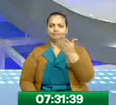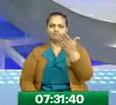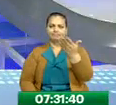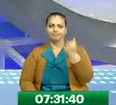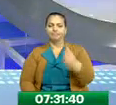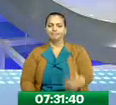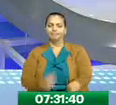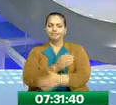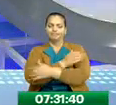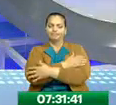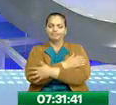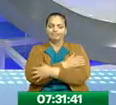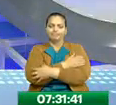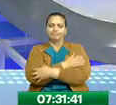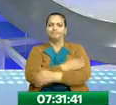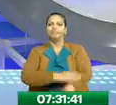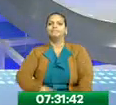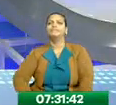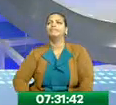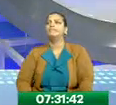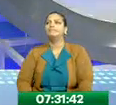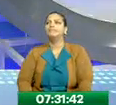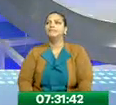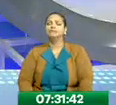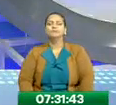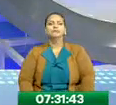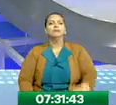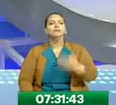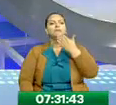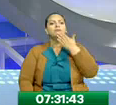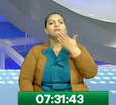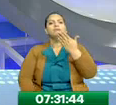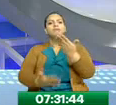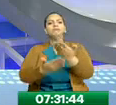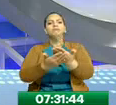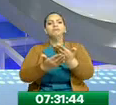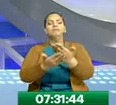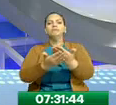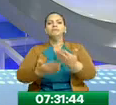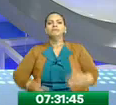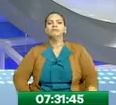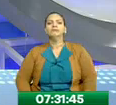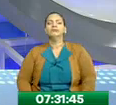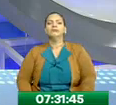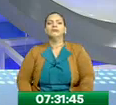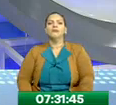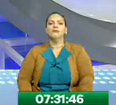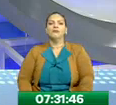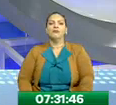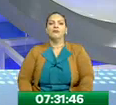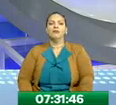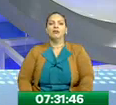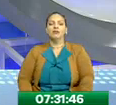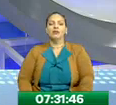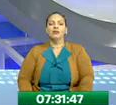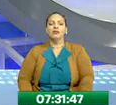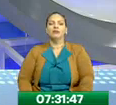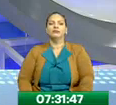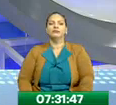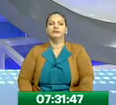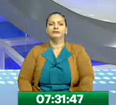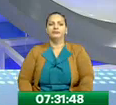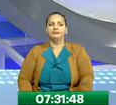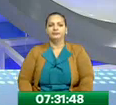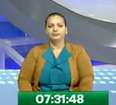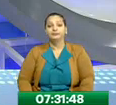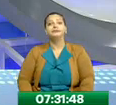conducir. Muchísimas gracias, Jorge. Lamentablemente se repite la imprudencia en algunos conductores que llegan en este momento